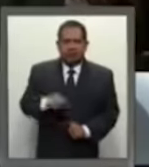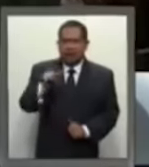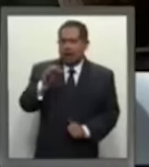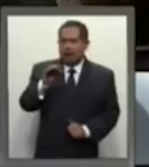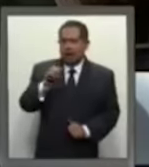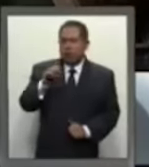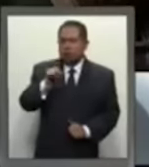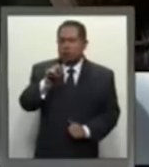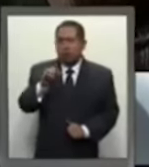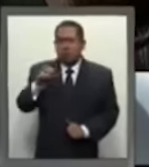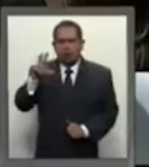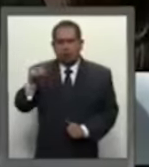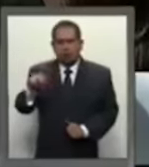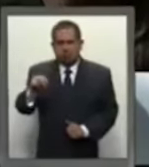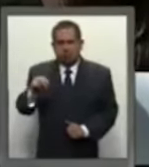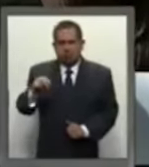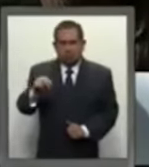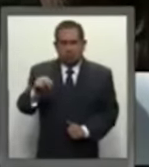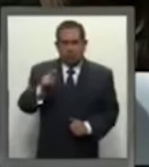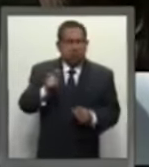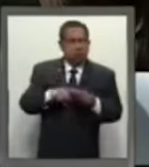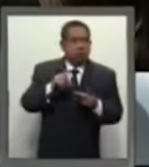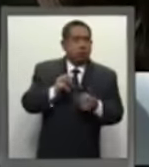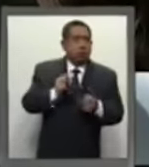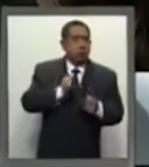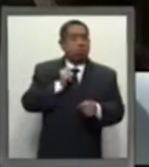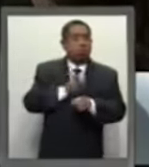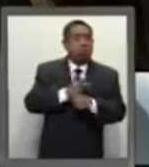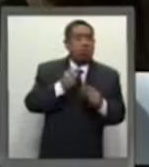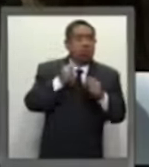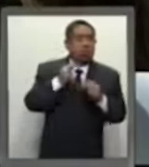Arturo Zamora en contra y en contra del oportunismo político.